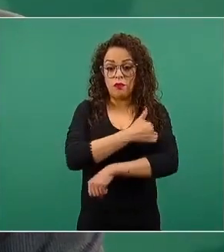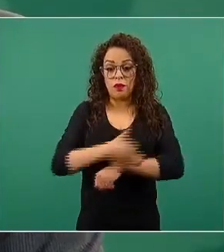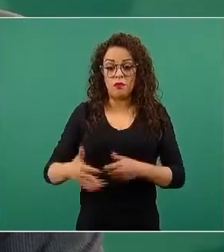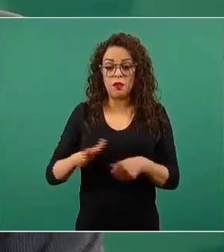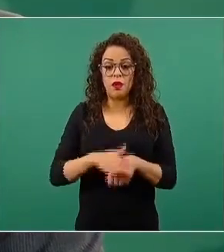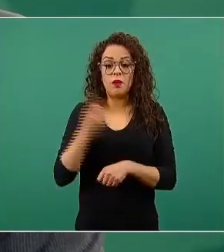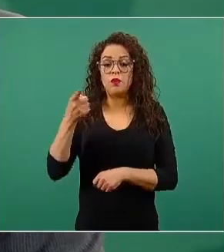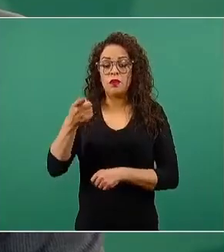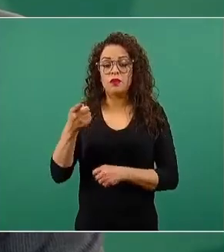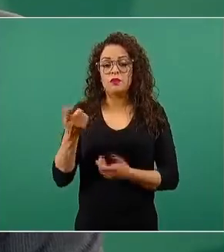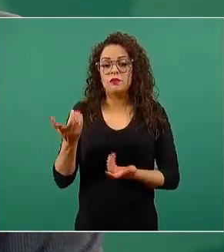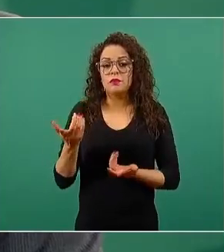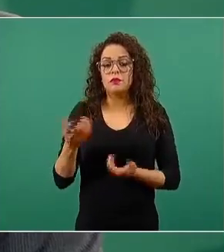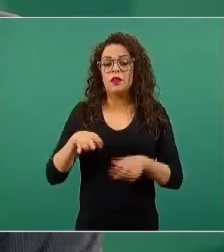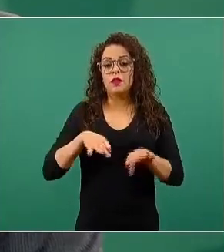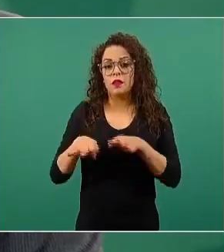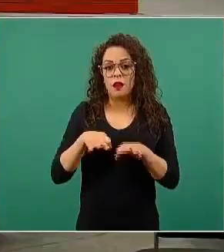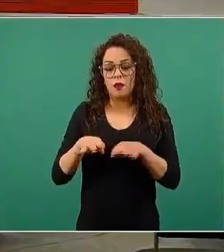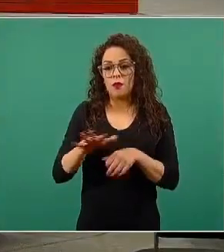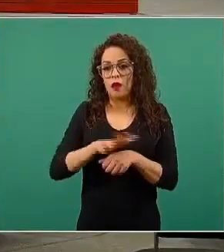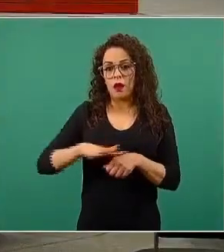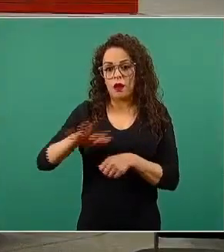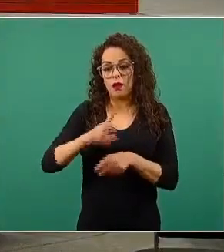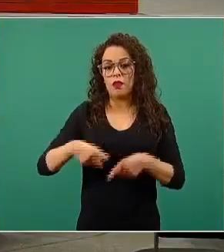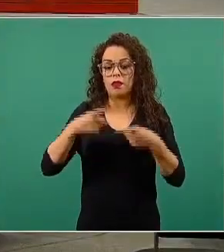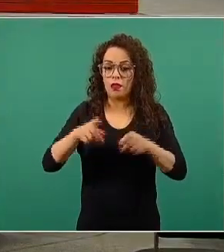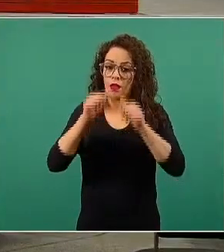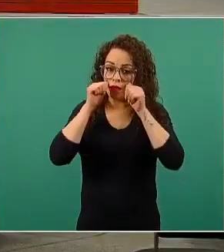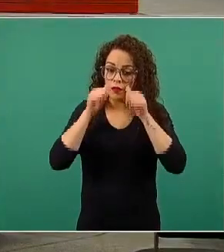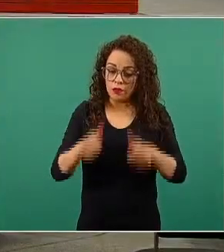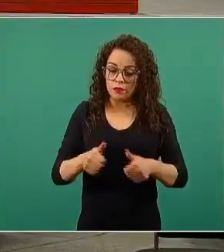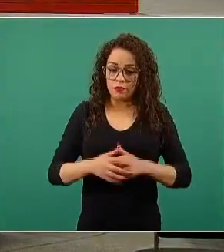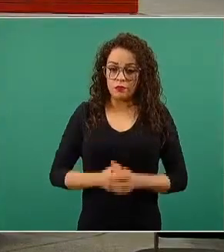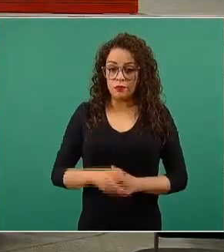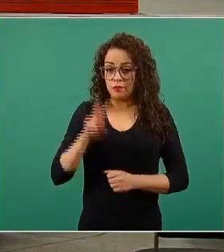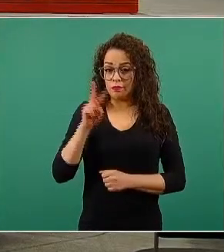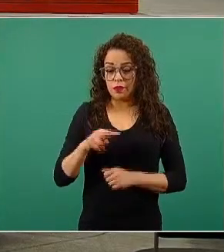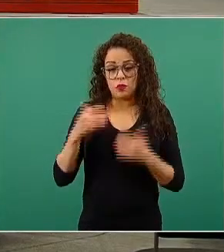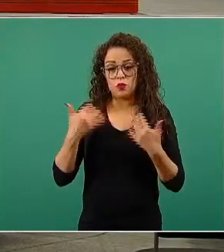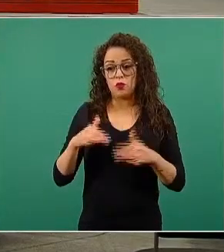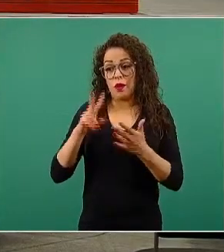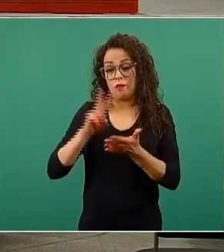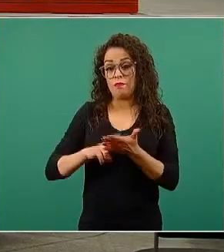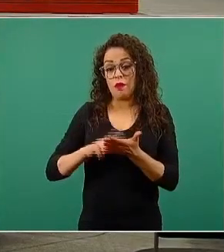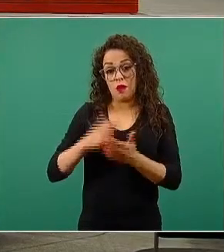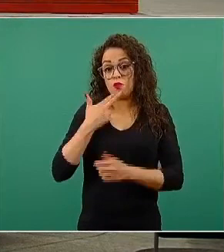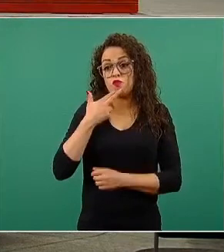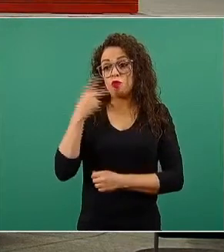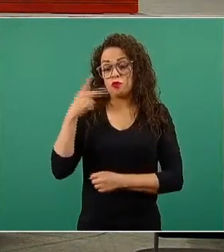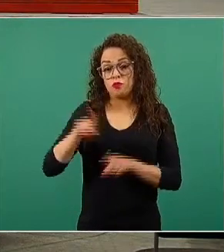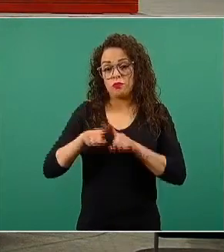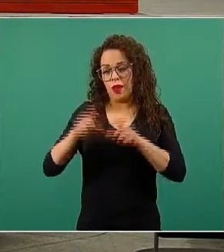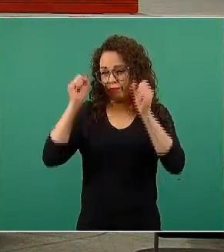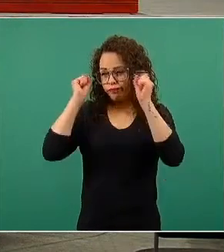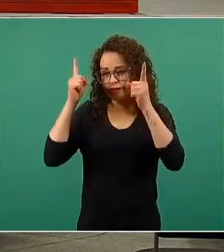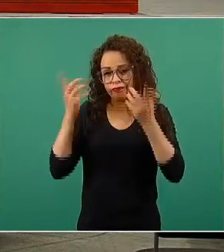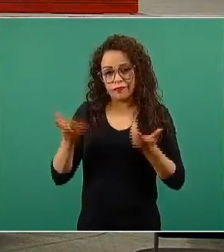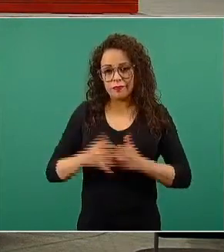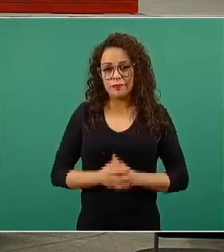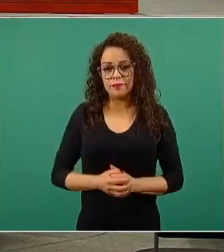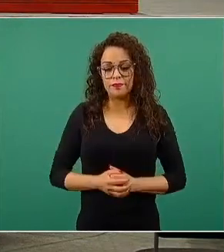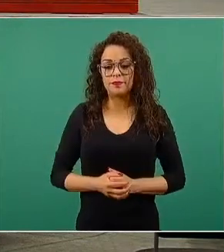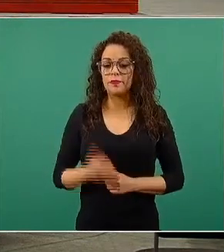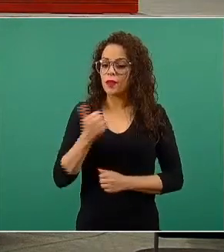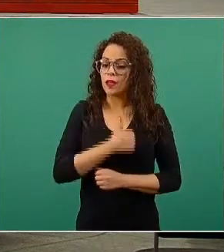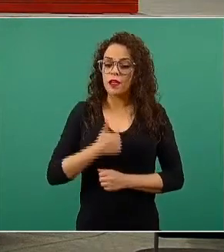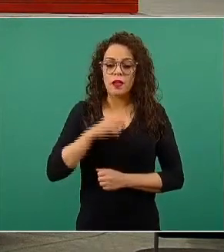personas que fallecieron como parte del sector salud, porque estaban haciendo un gran trabajo. Lamentamos todas y cada una de las defunciones y